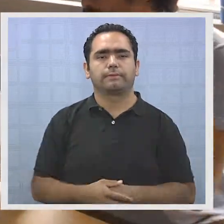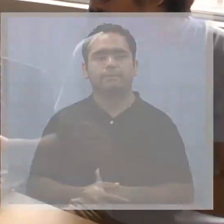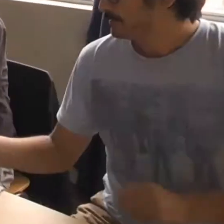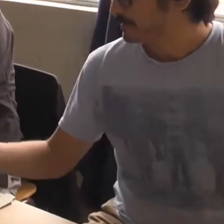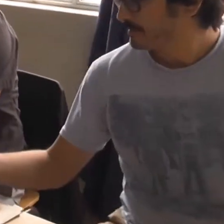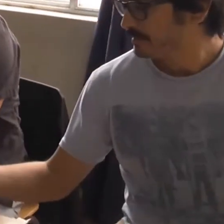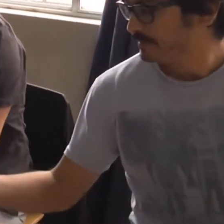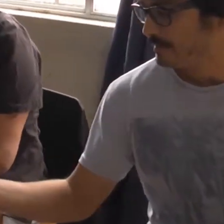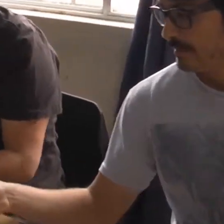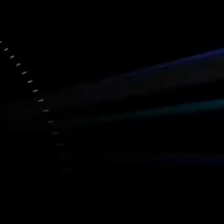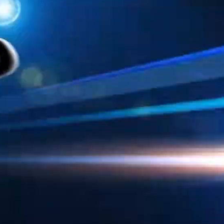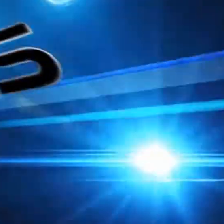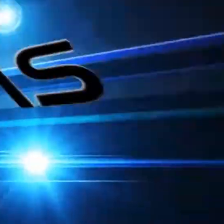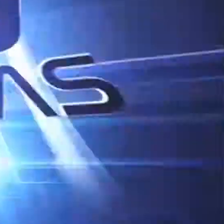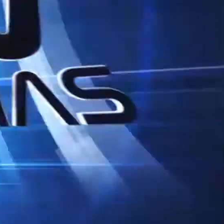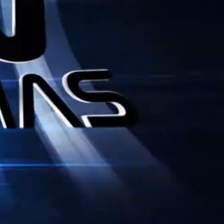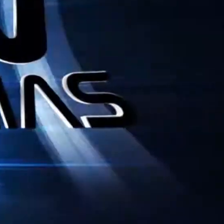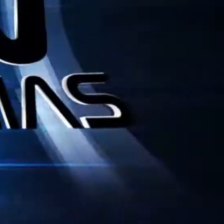¡Gracias!